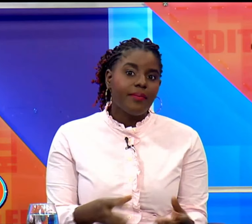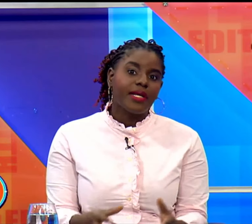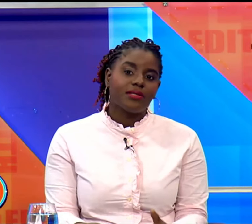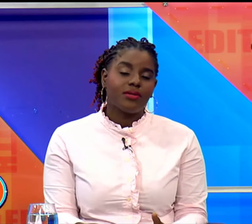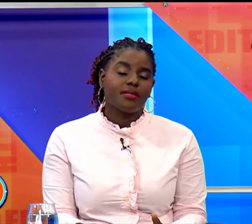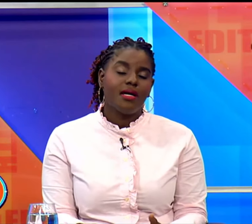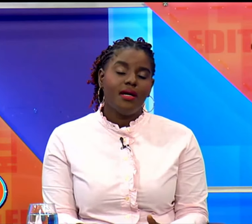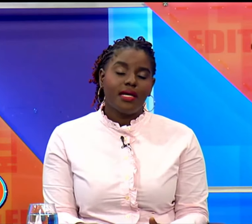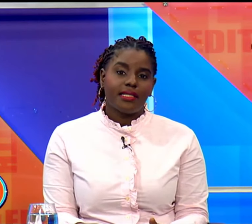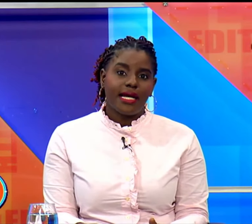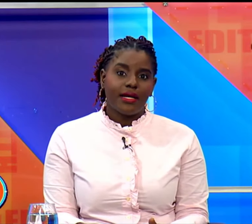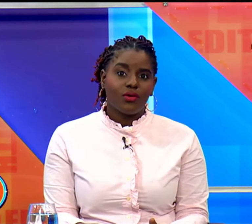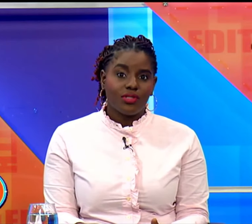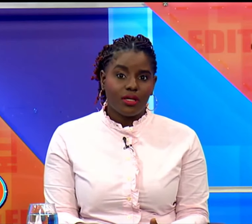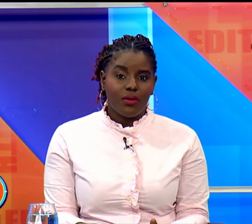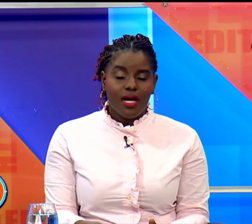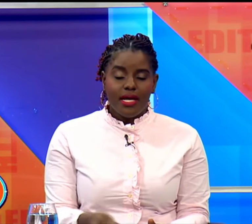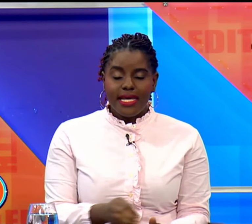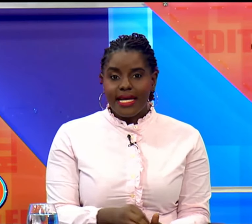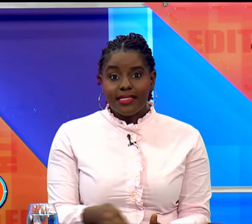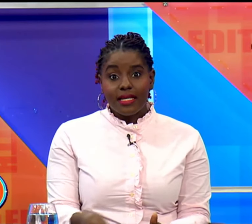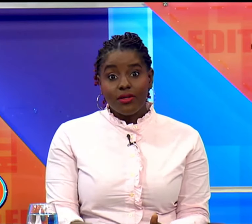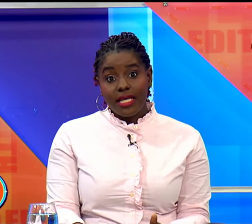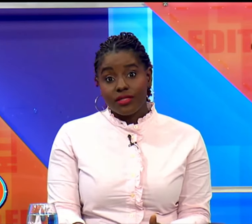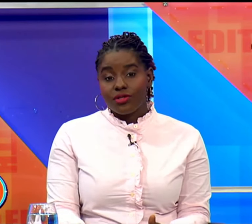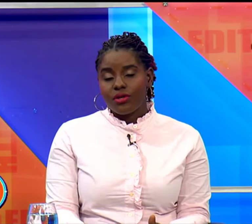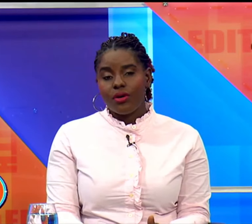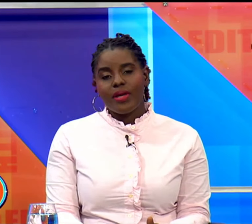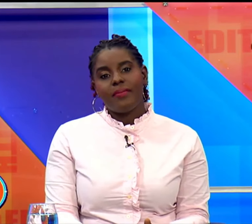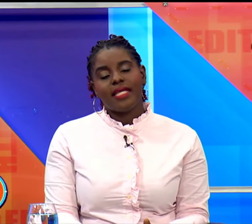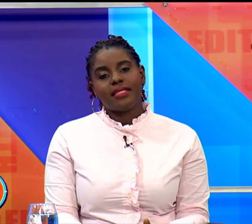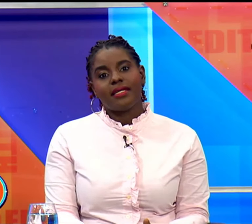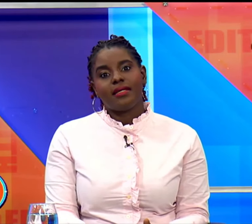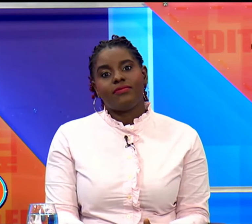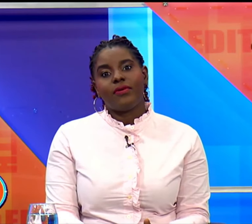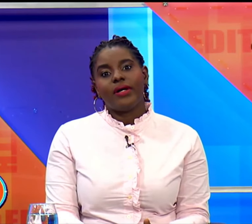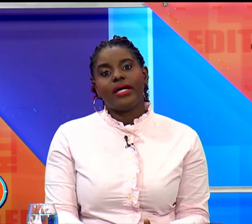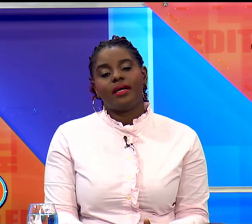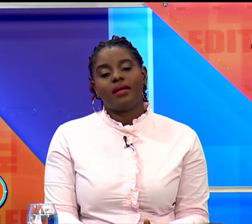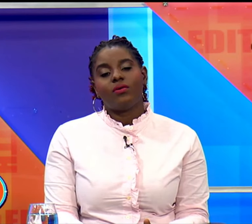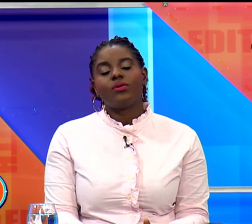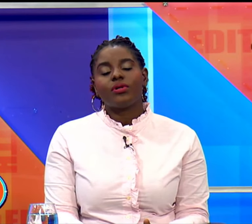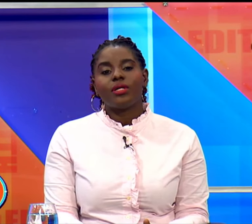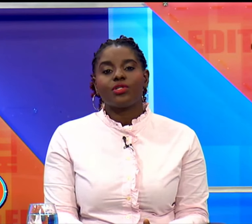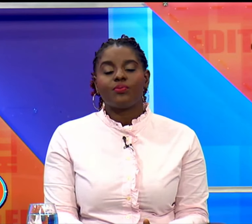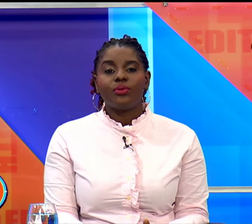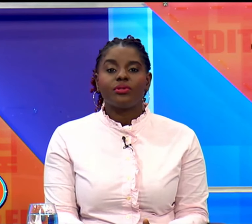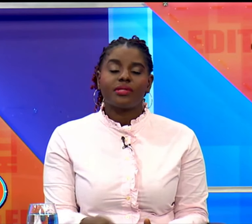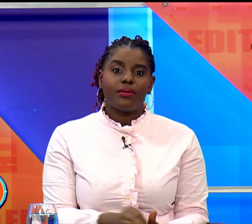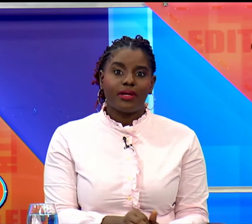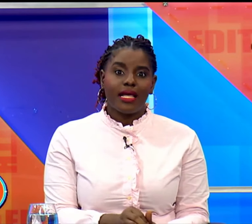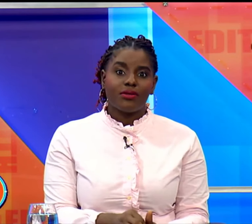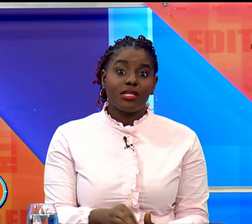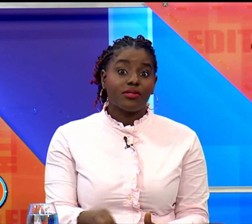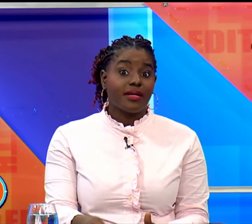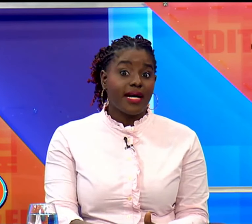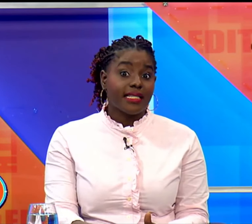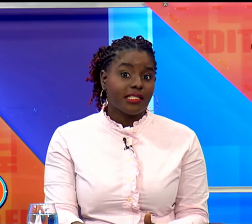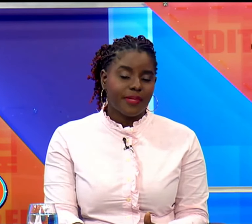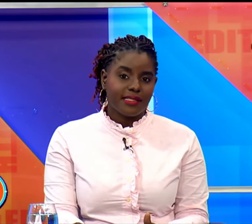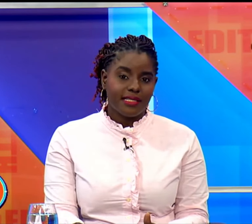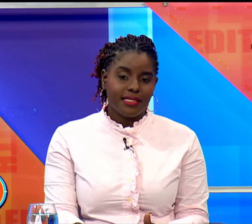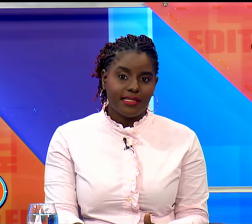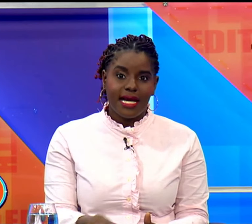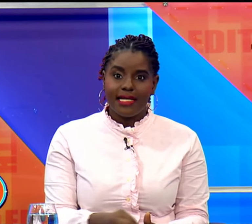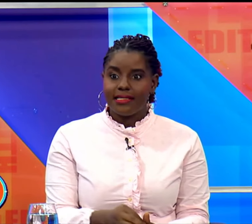todas las implicaciones que trae consigo. Y en ese contexto, obviamente, fue uno de los puntos abordados en los